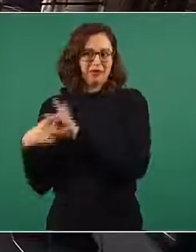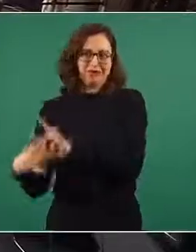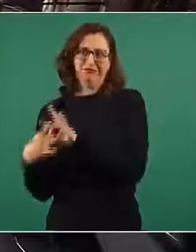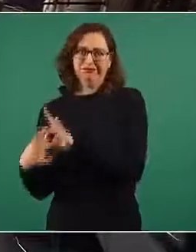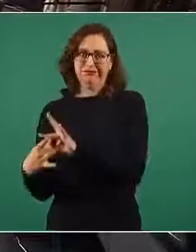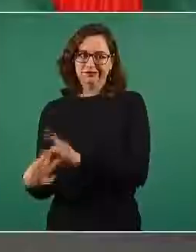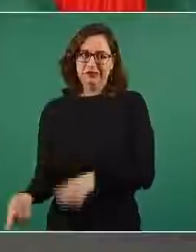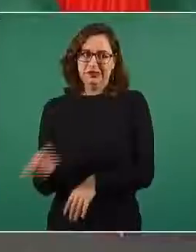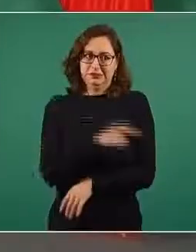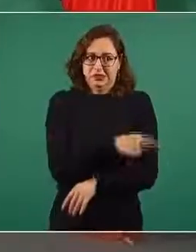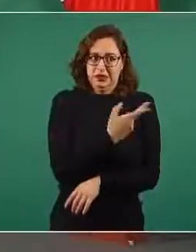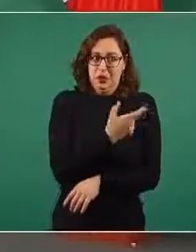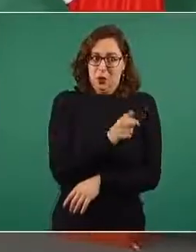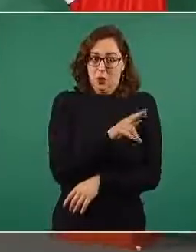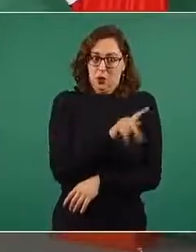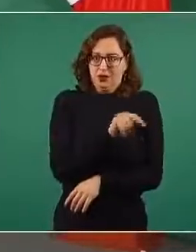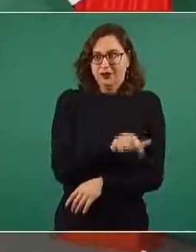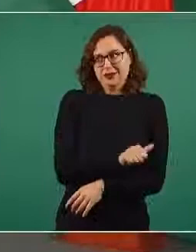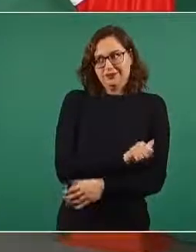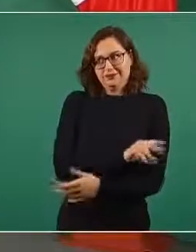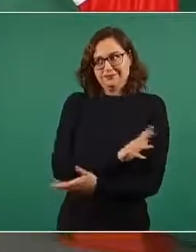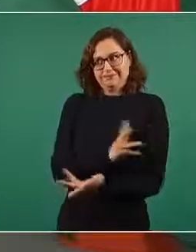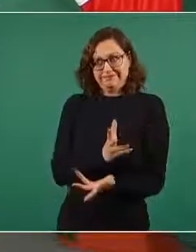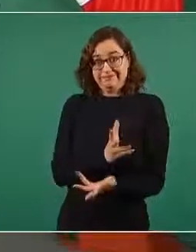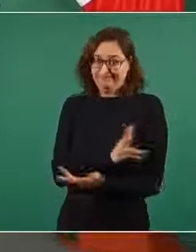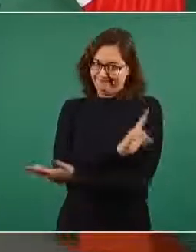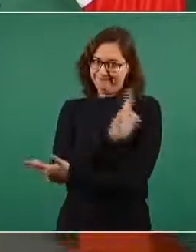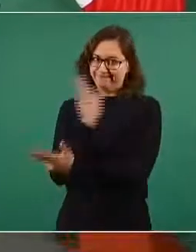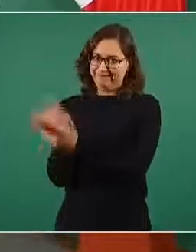Entonces, ahí en la plaza empiezo a hablar